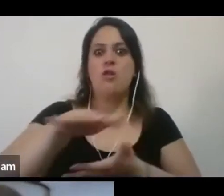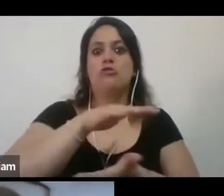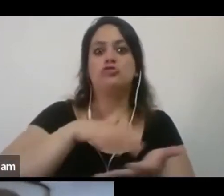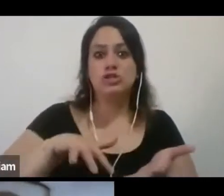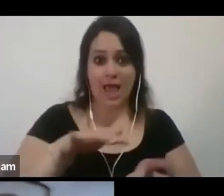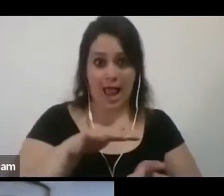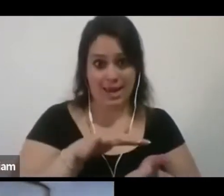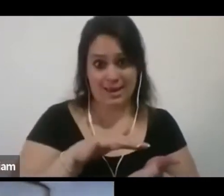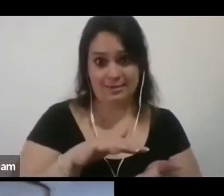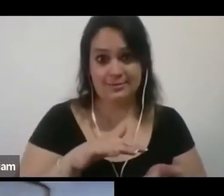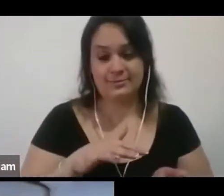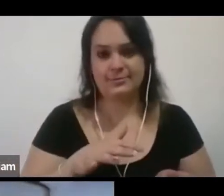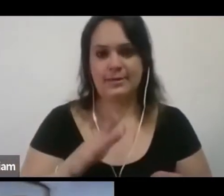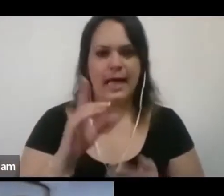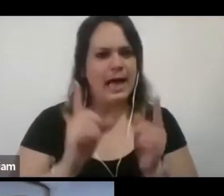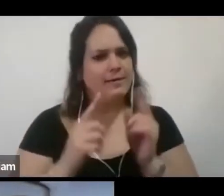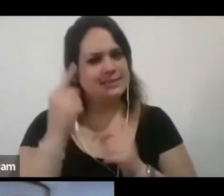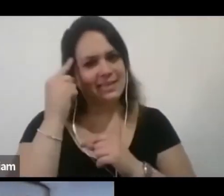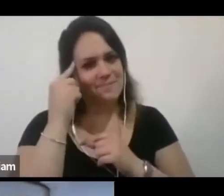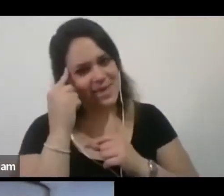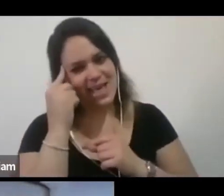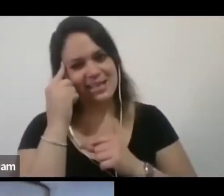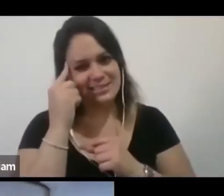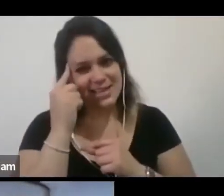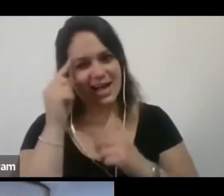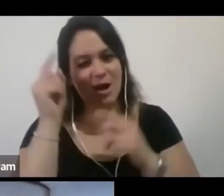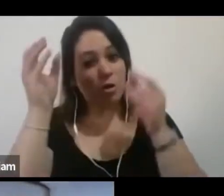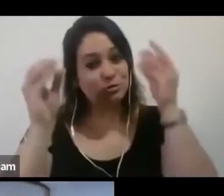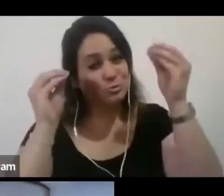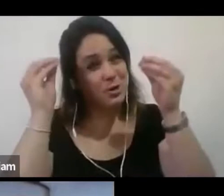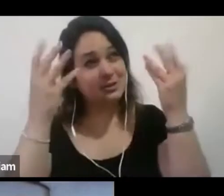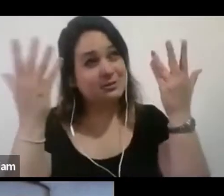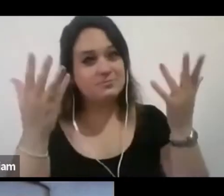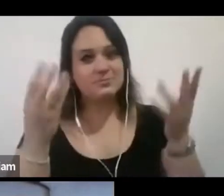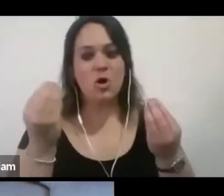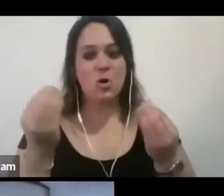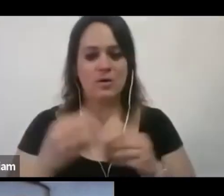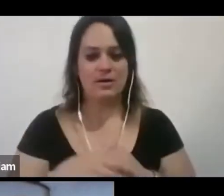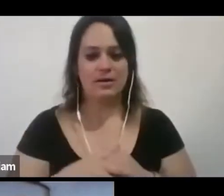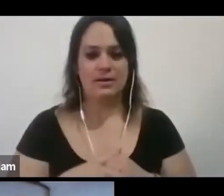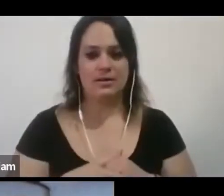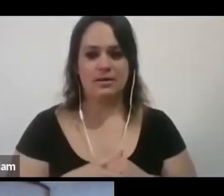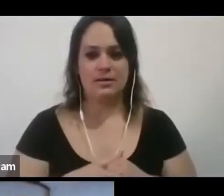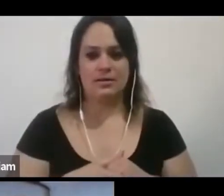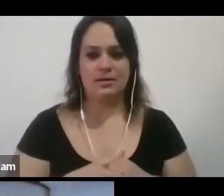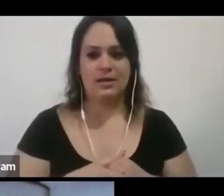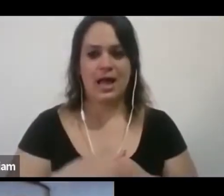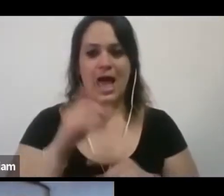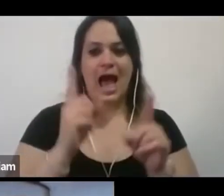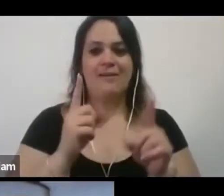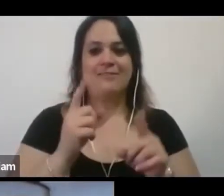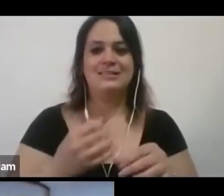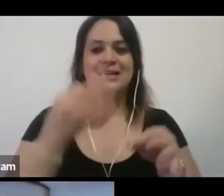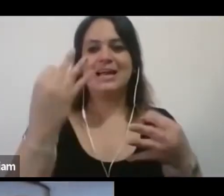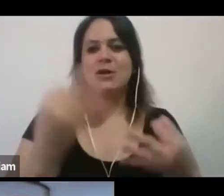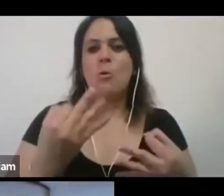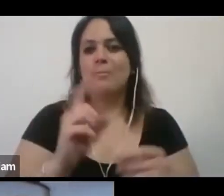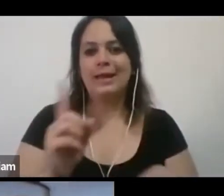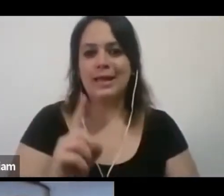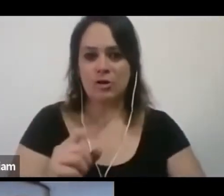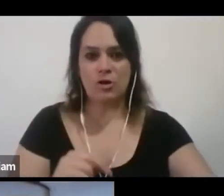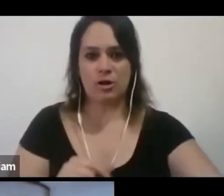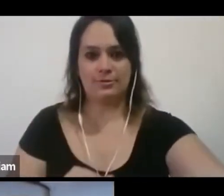Y a veces ese imaginario que uno trae no se llega a cumplir en su totalidad